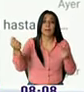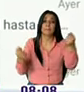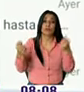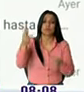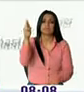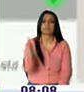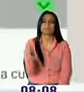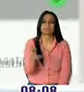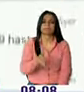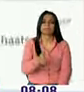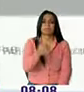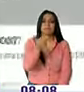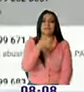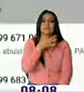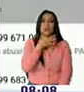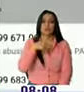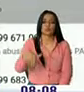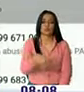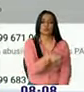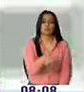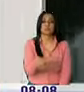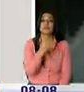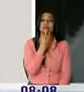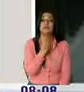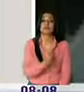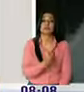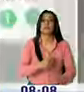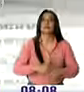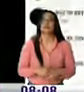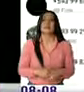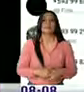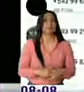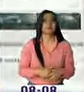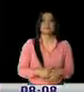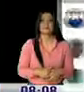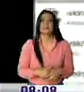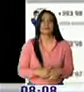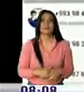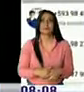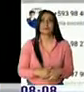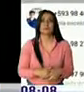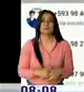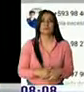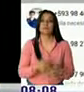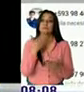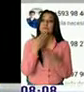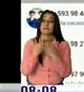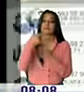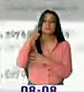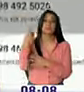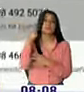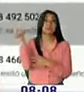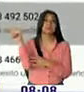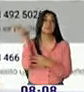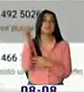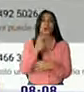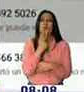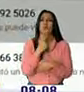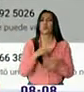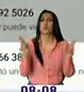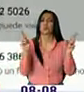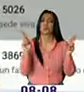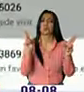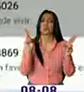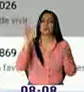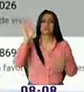avenida 10 de agosto y Eloy Alfaro. Miren, es increíble la indolencia que tiene mucha gente. Gracias, Chili. Por favor, dicen,